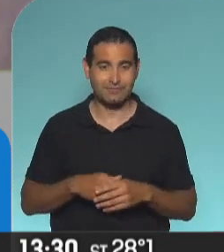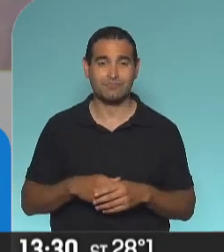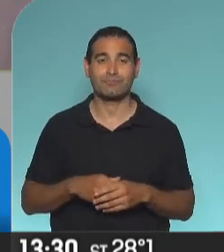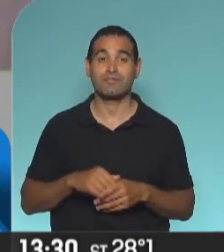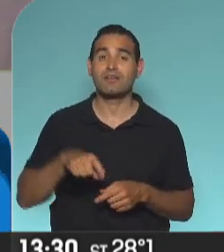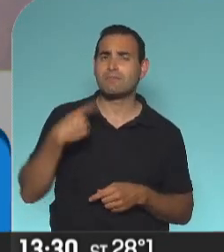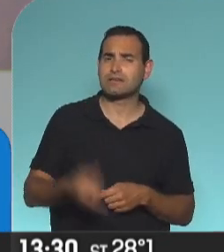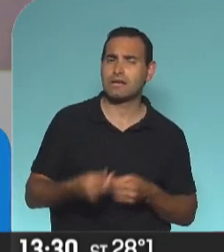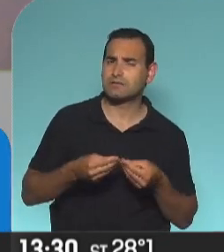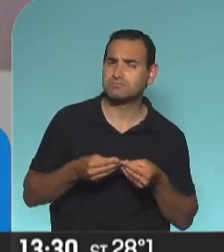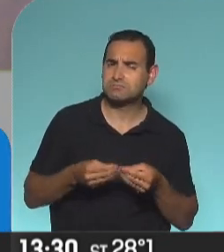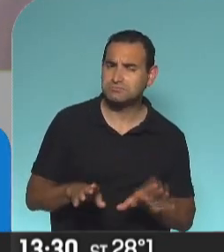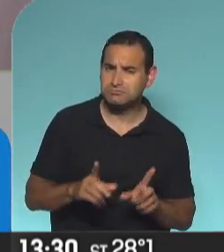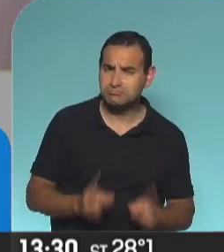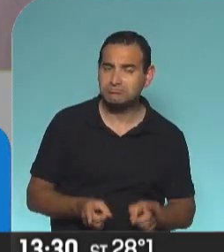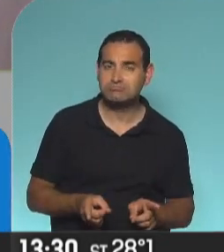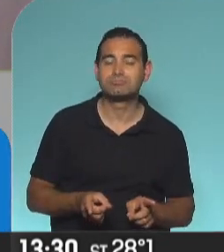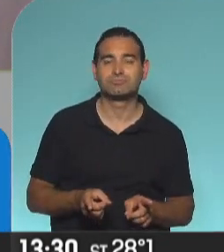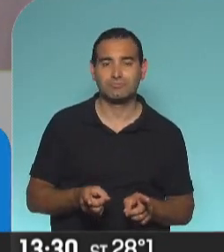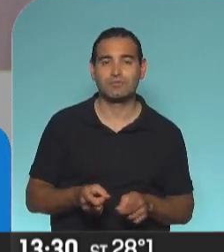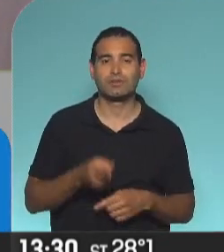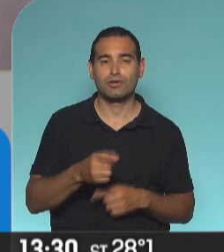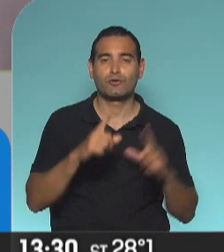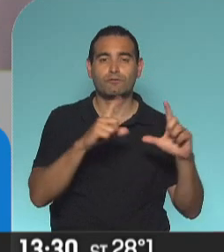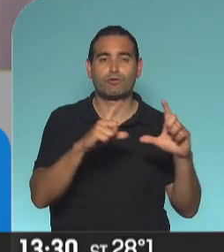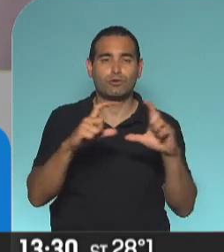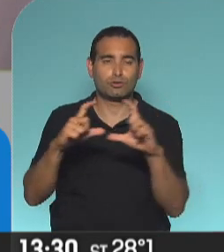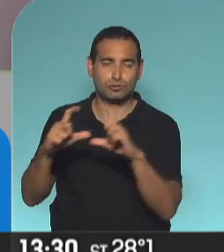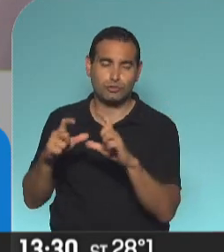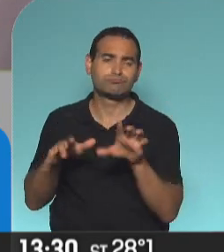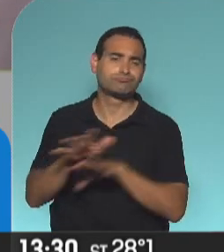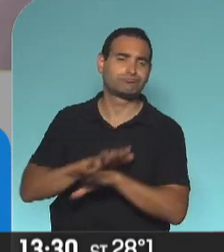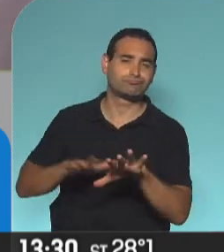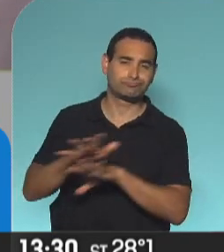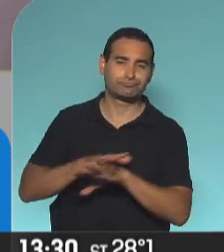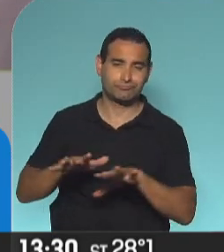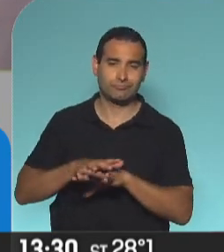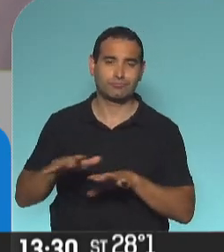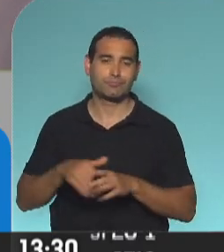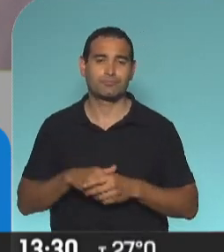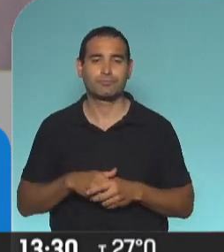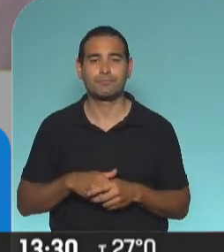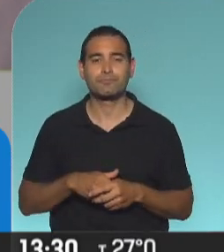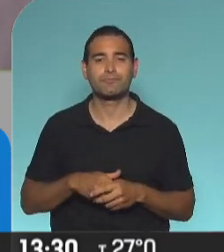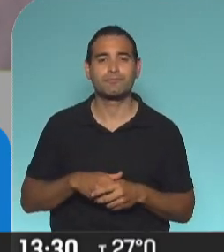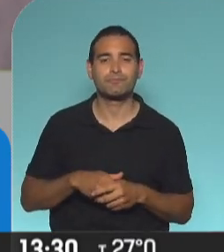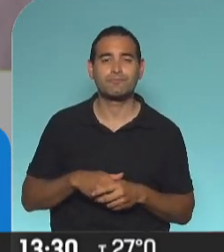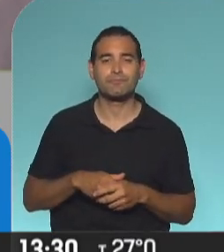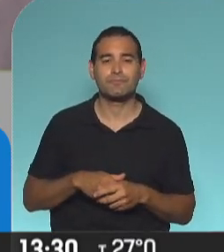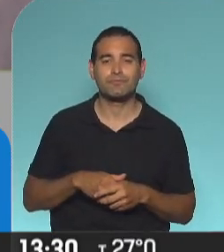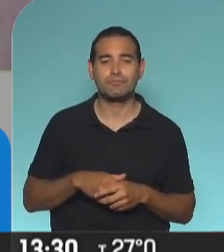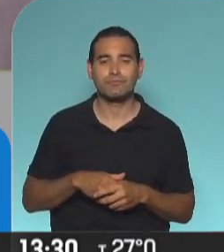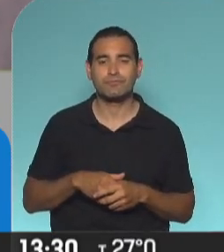comienzan mañana, comienza mañana también el ciclo Fotografías, organizado por el Camarín de las Musas y